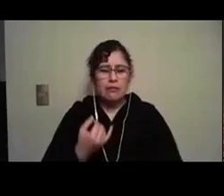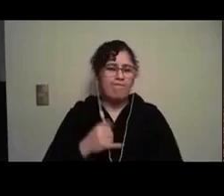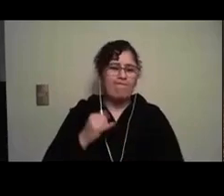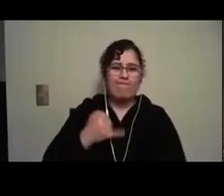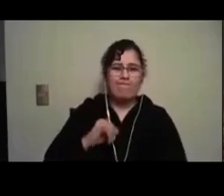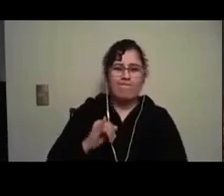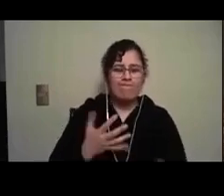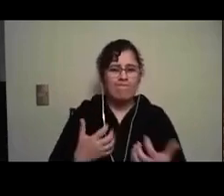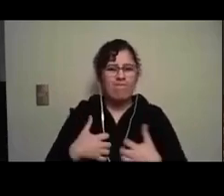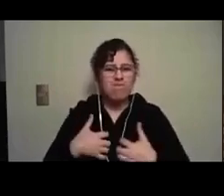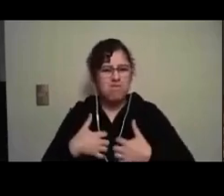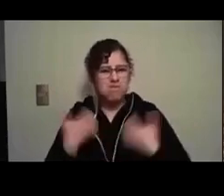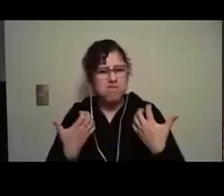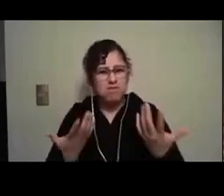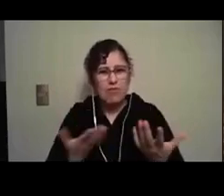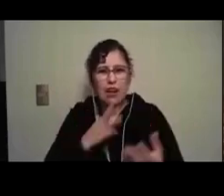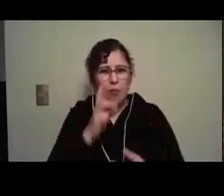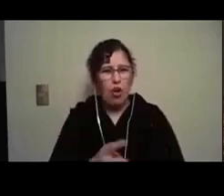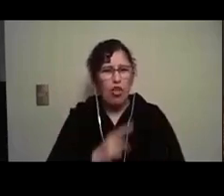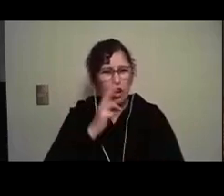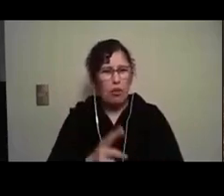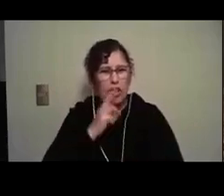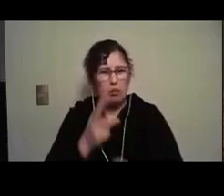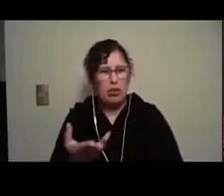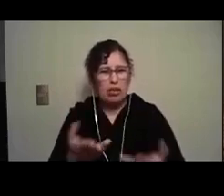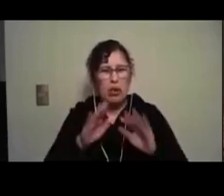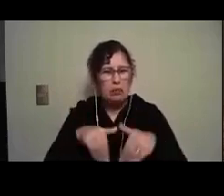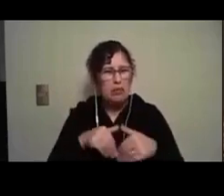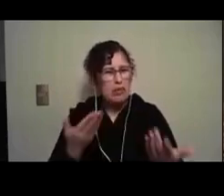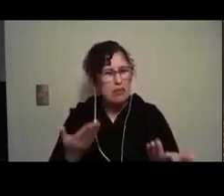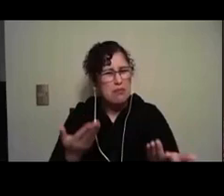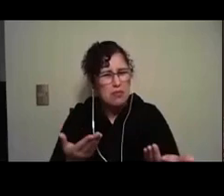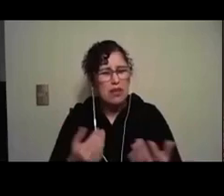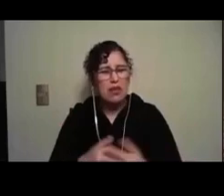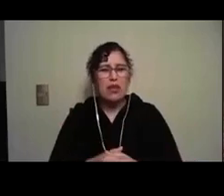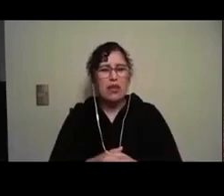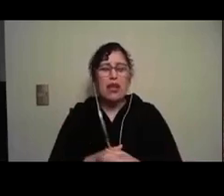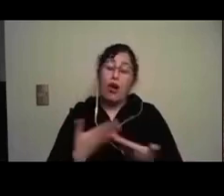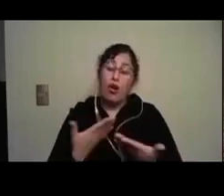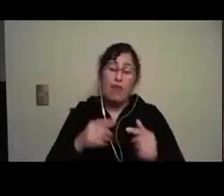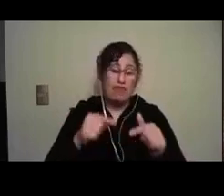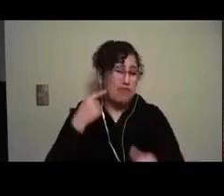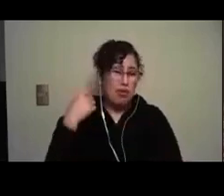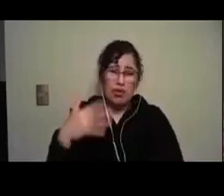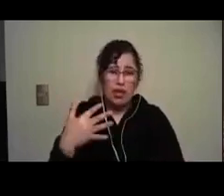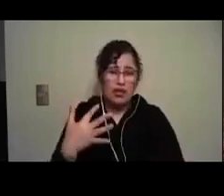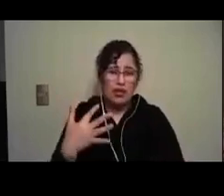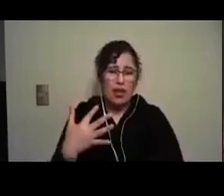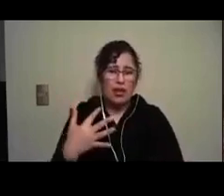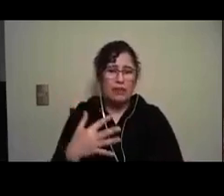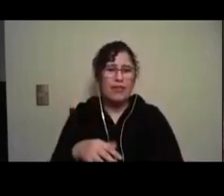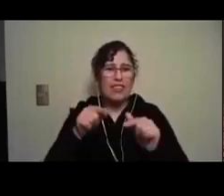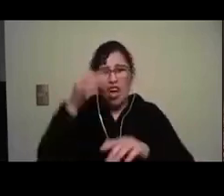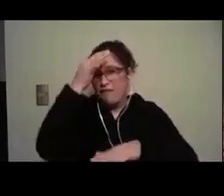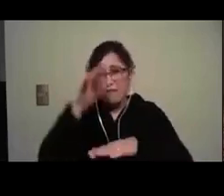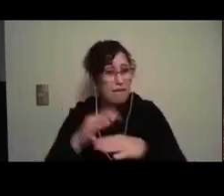rabia en las personas que tienen que responder o que están en el contexto cercano. Entonces, jamás perder de vista que es una condición de una enfermedad y